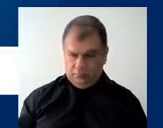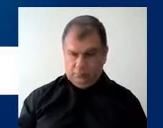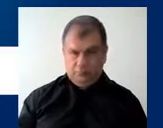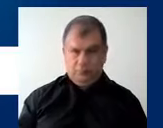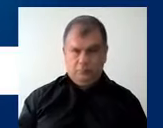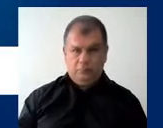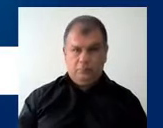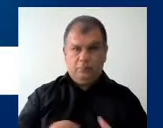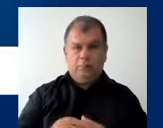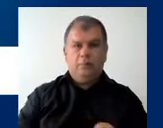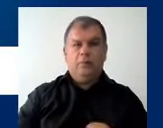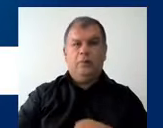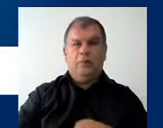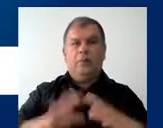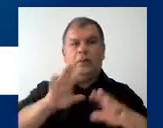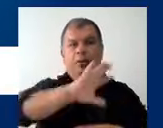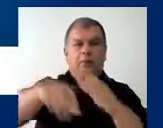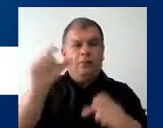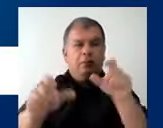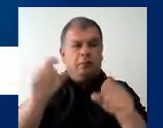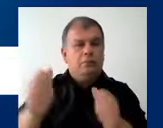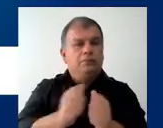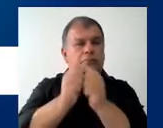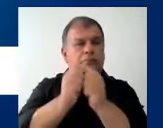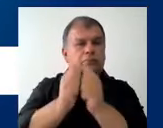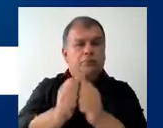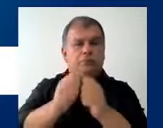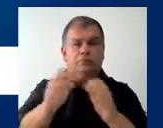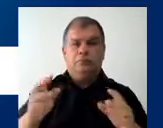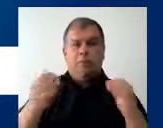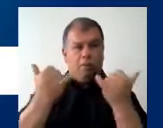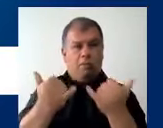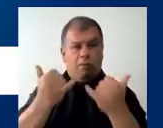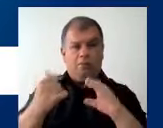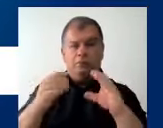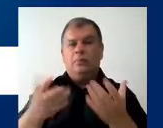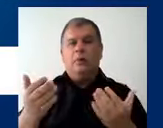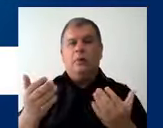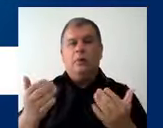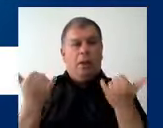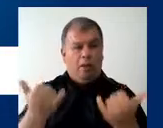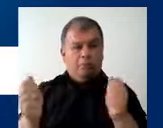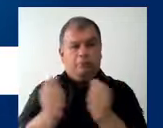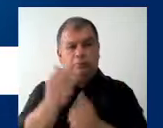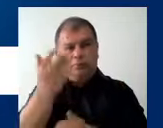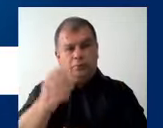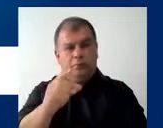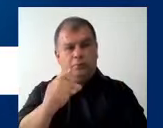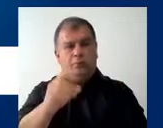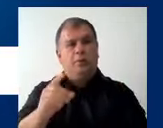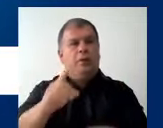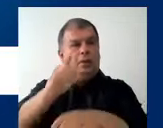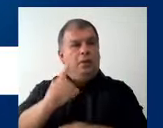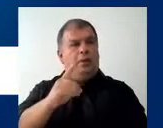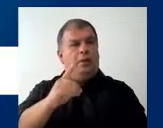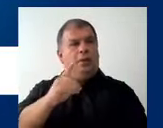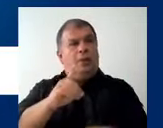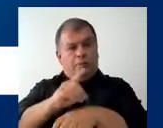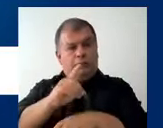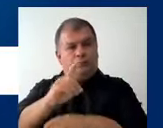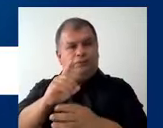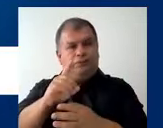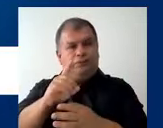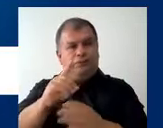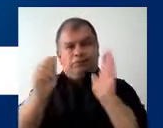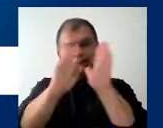Buenos días a todas las personas que nos acompañan en la transmisión de hoy. Está con nosotros el doctor César Torres, representante